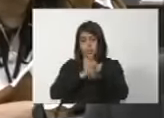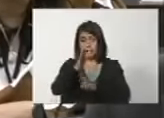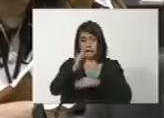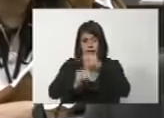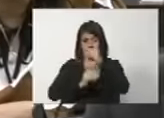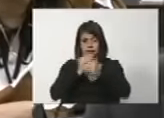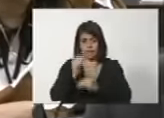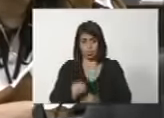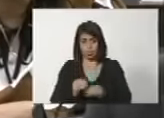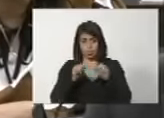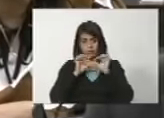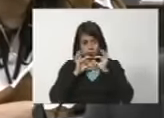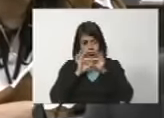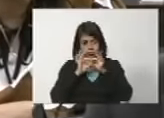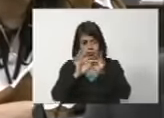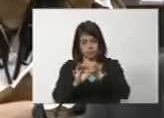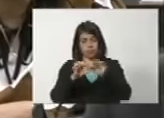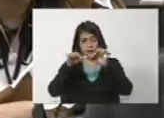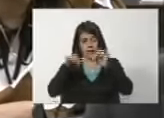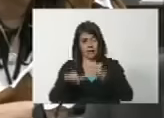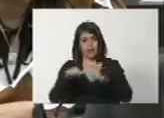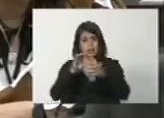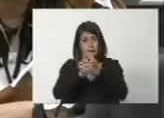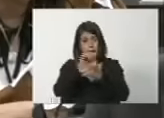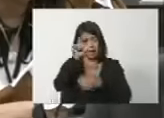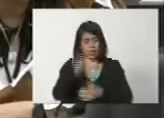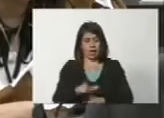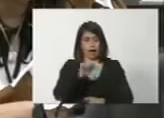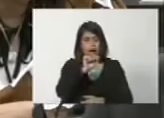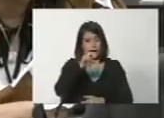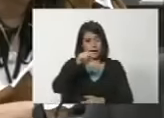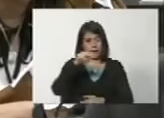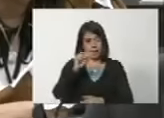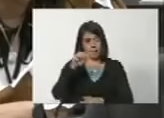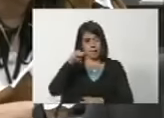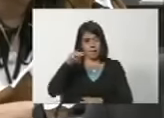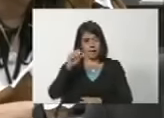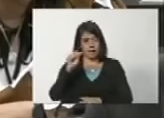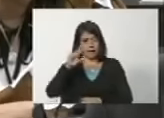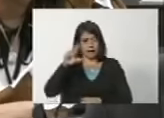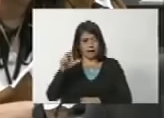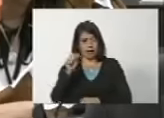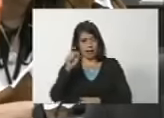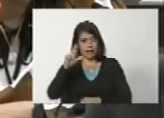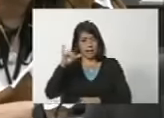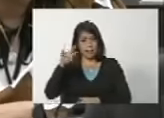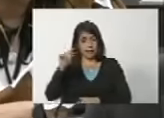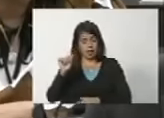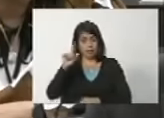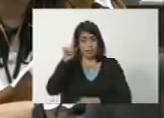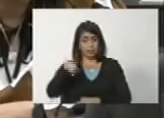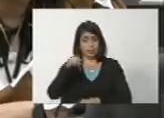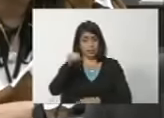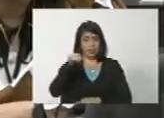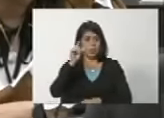seguiremos consolidando. Y esta compañera, la compañera Ana Margarita Pino, quien además es